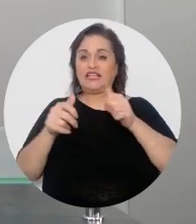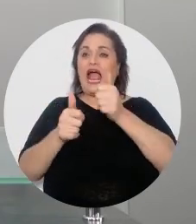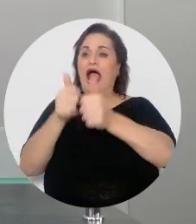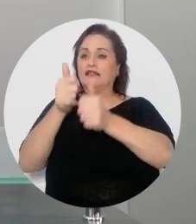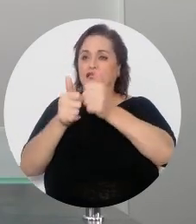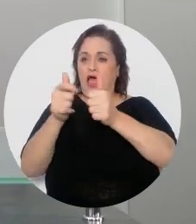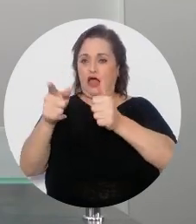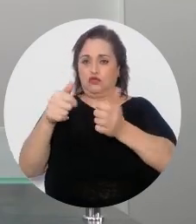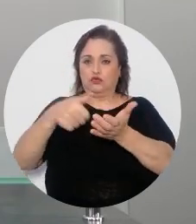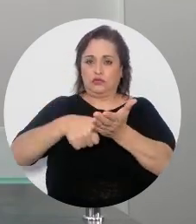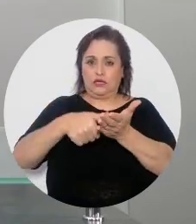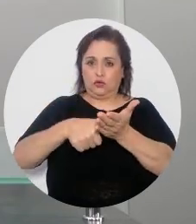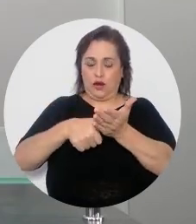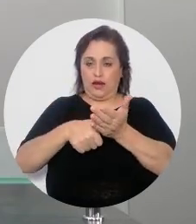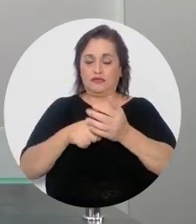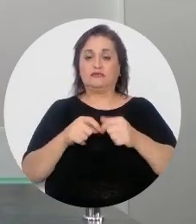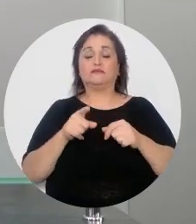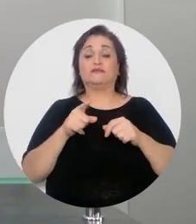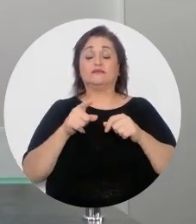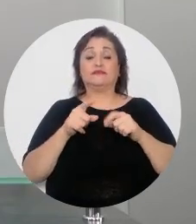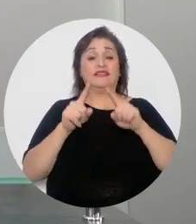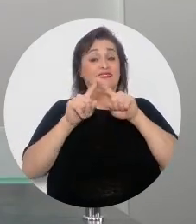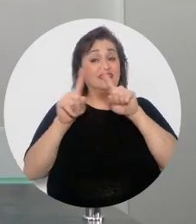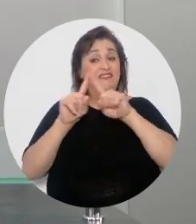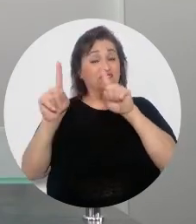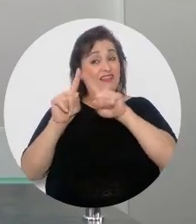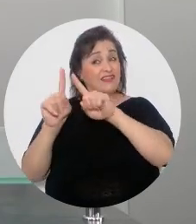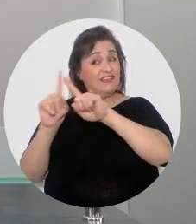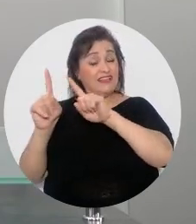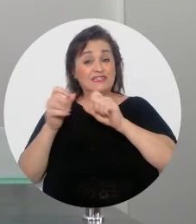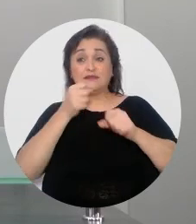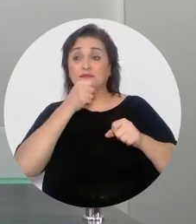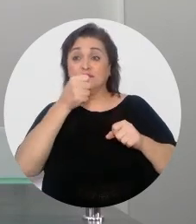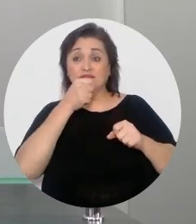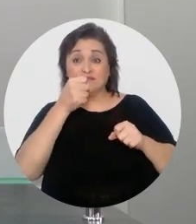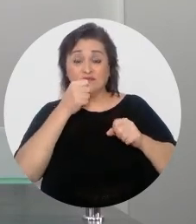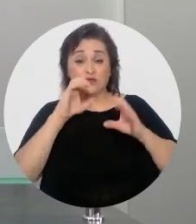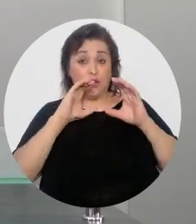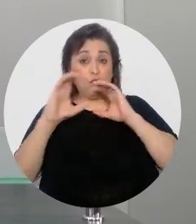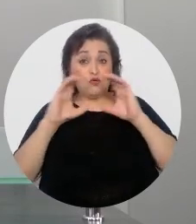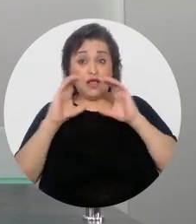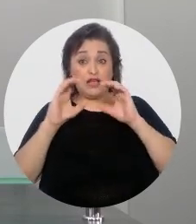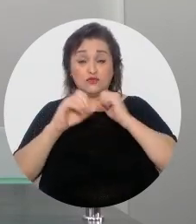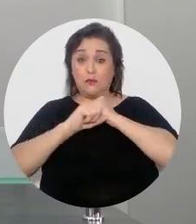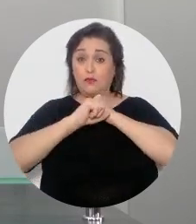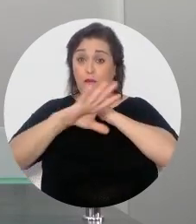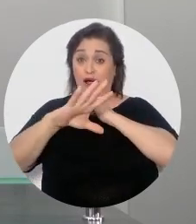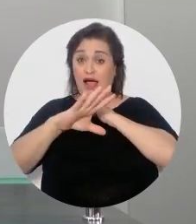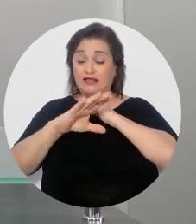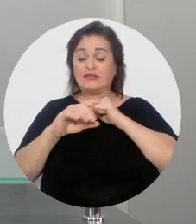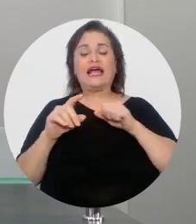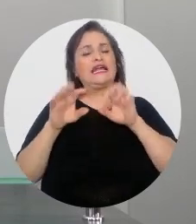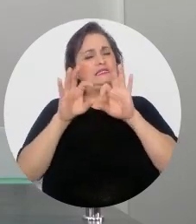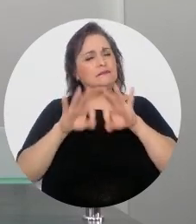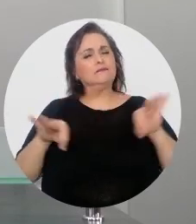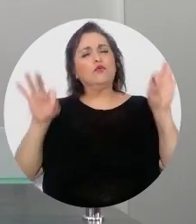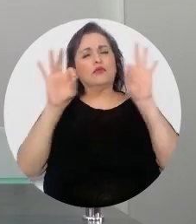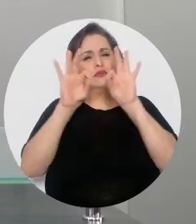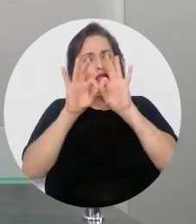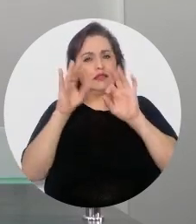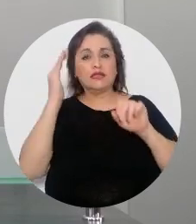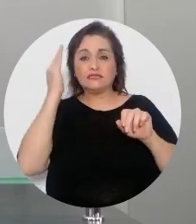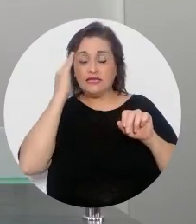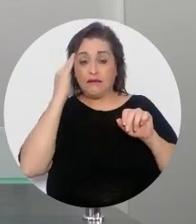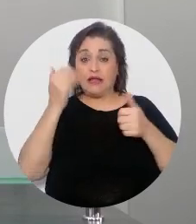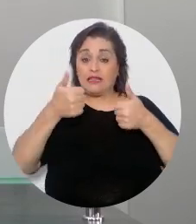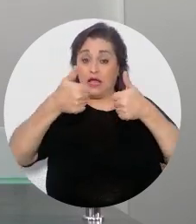Ahora bien, a propósito de los medios para difundir propaganda, es indispensable tener en